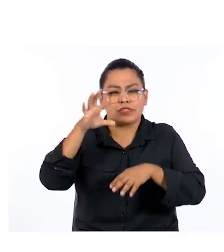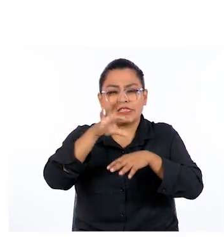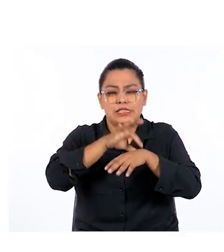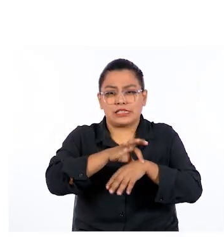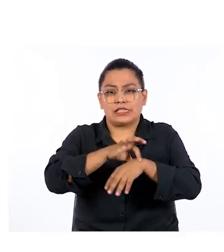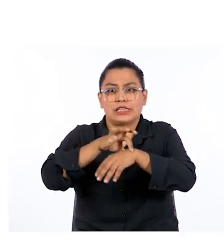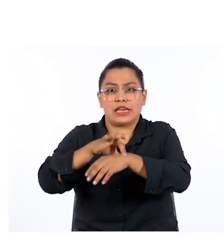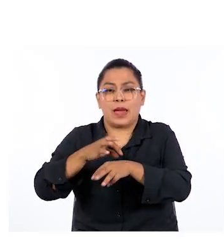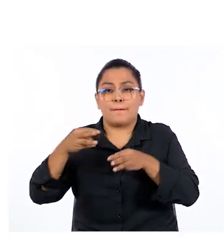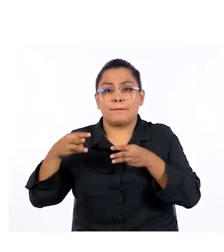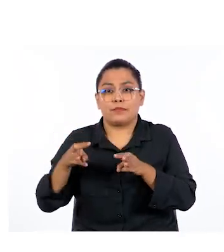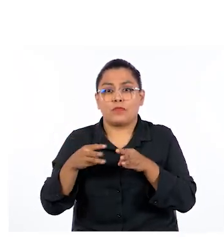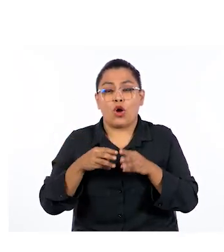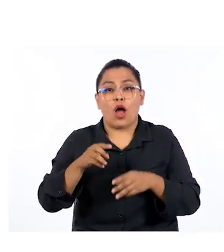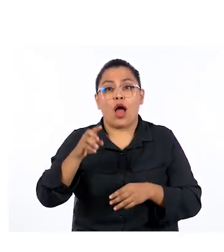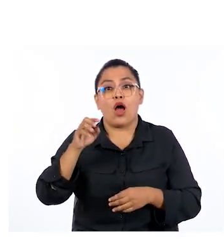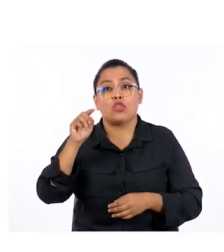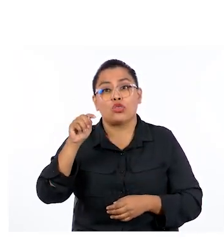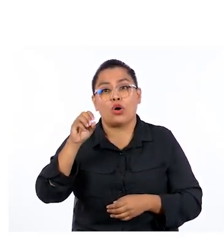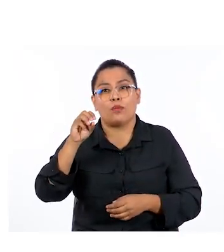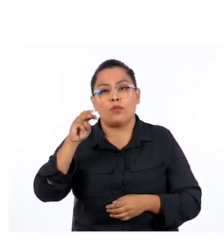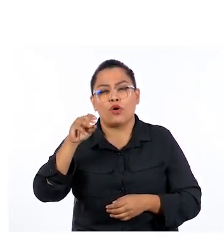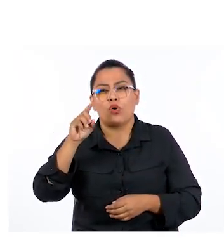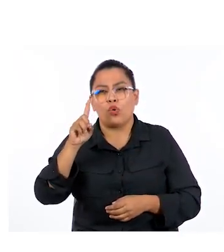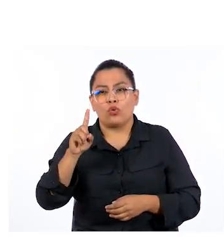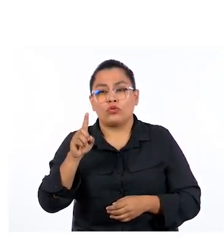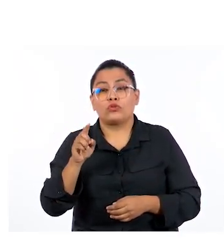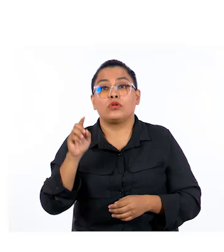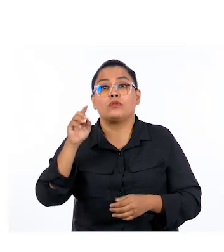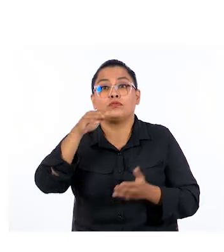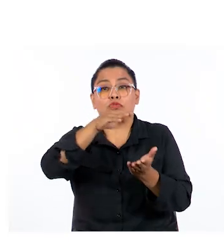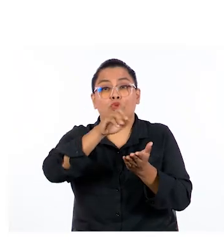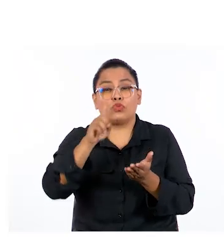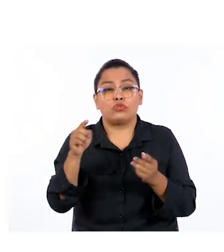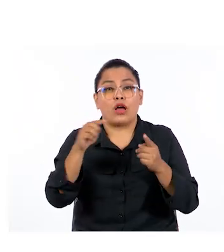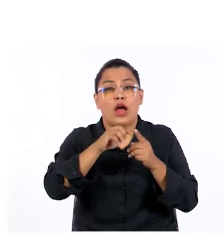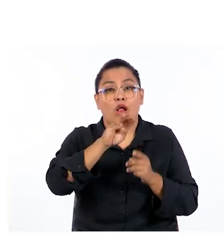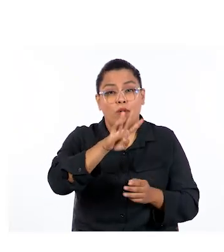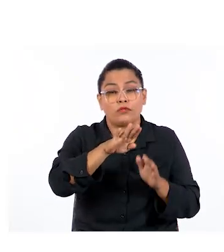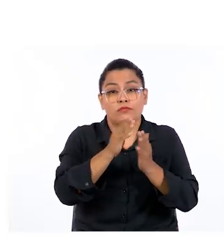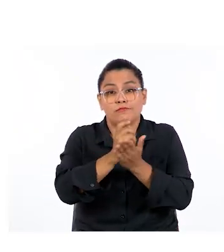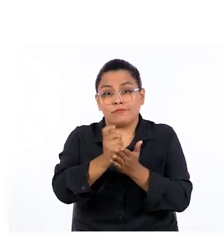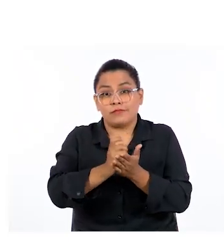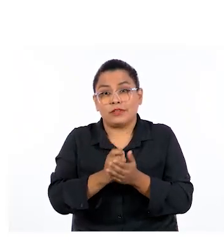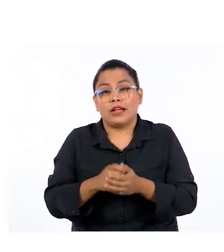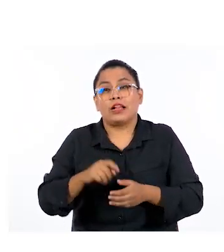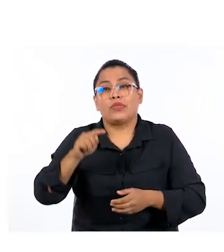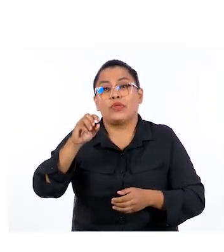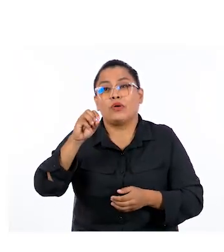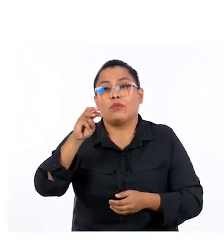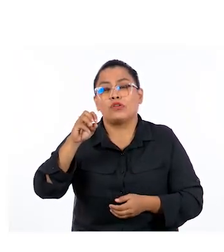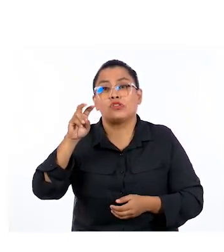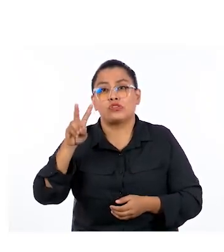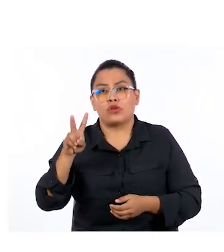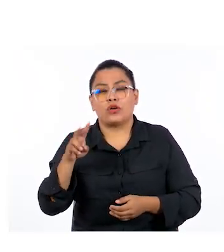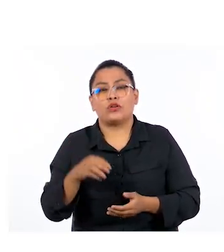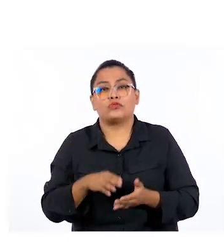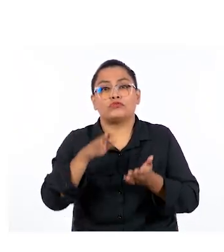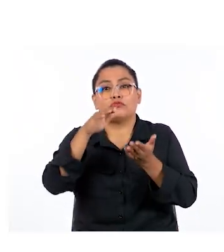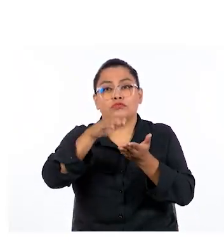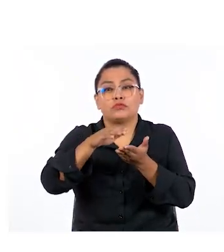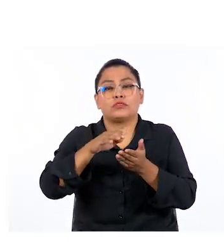tomo 1, que abarca de la unidad 1 a la unidad 4 del libro de texto, y el tomo 2, que contiene las unidades